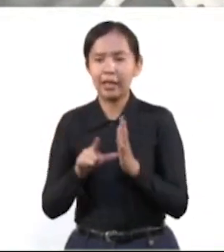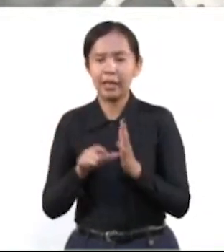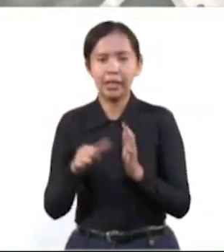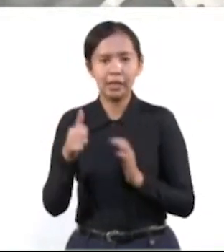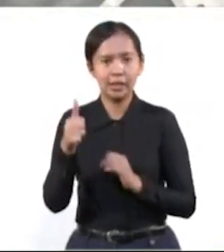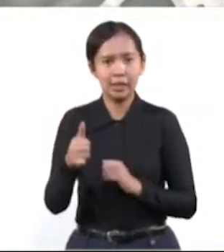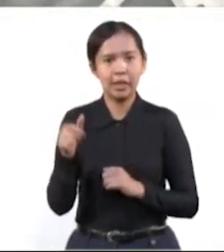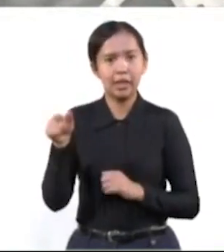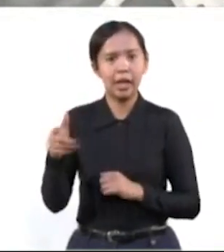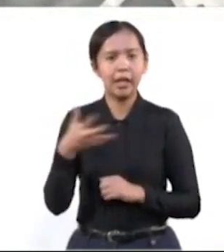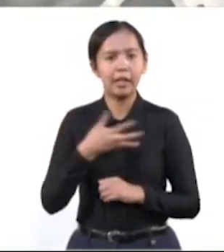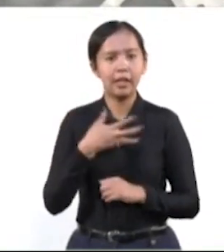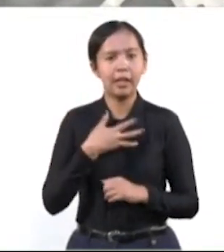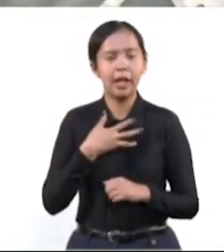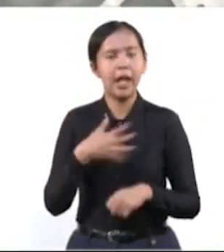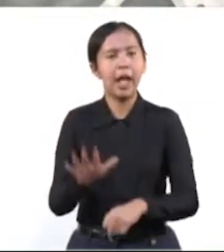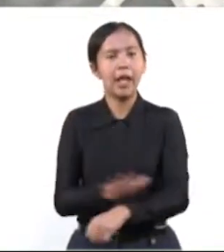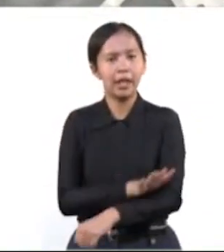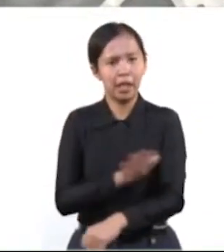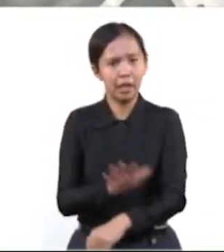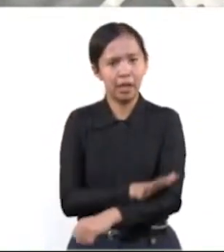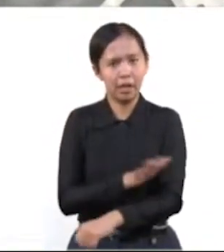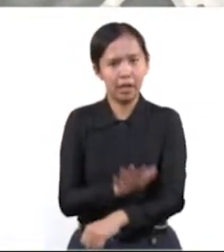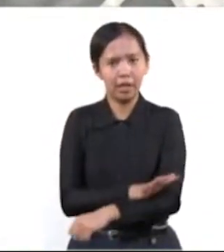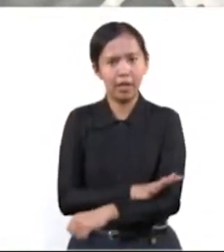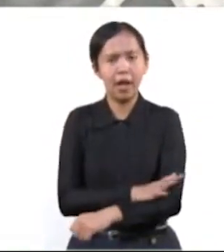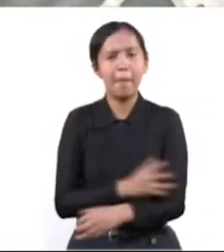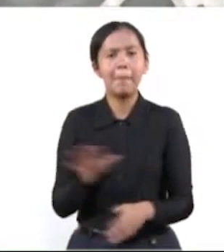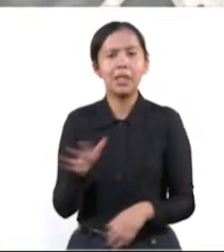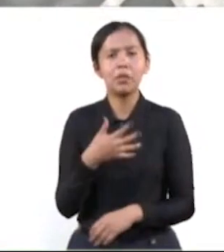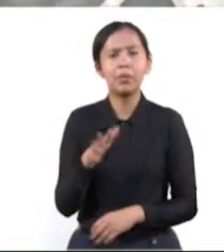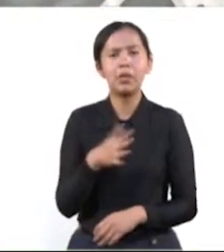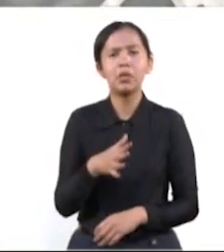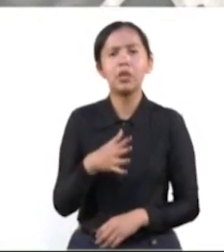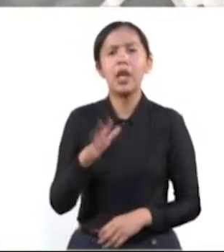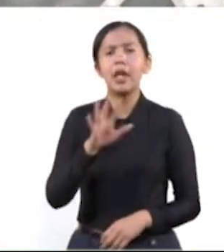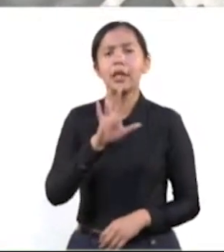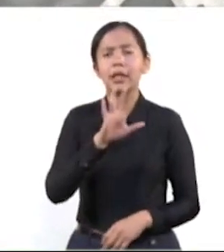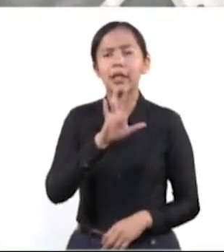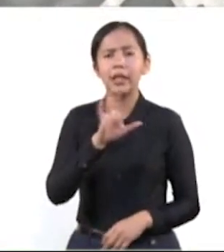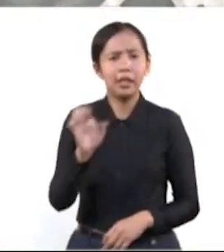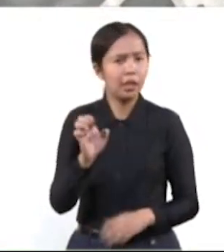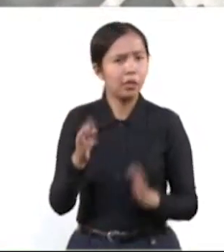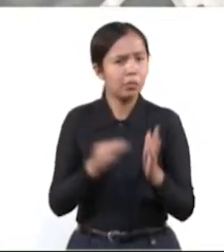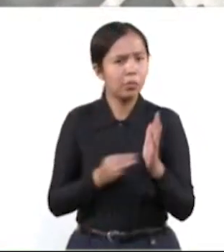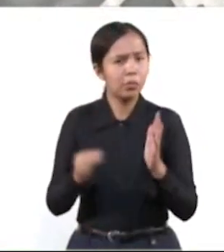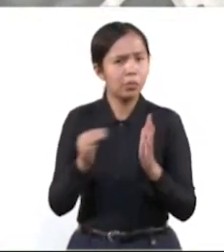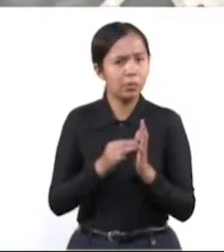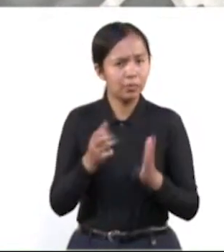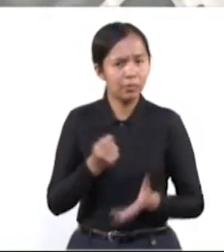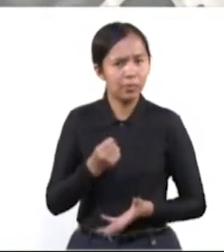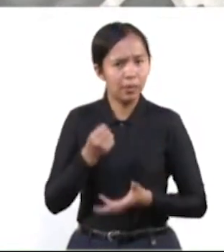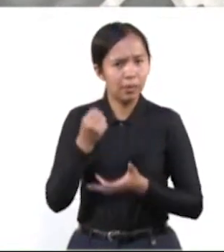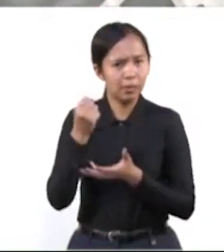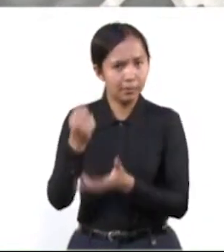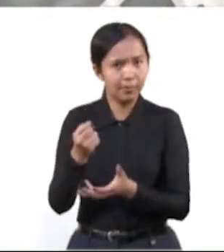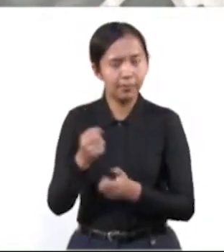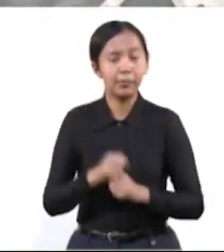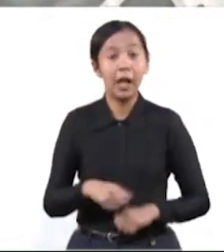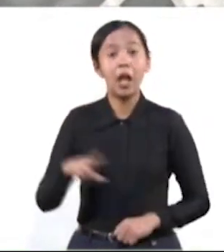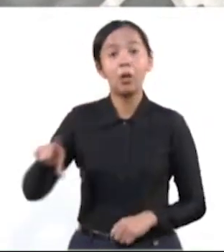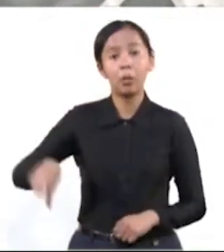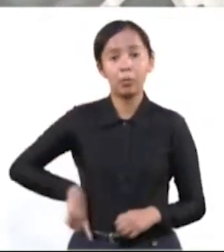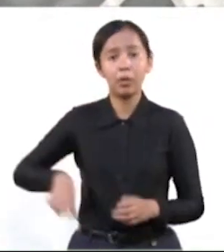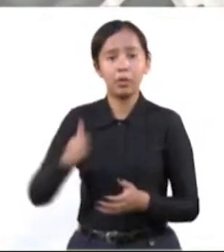control de la energía y la tracción con una inversión de 500 millones de pesos. El Gobierno de la Ciudad de